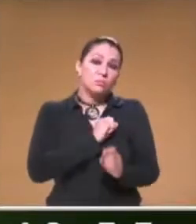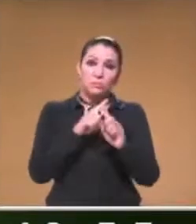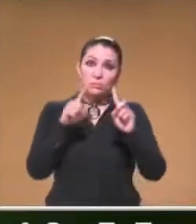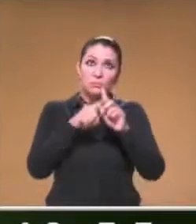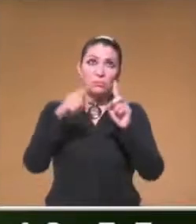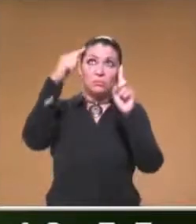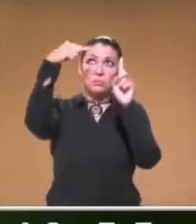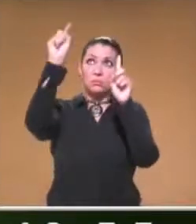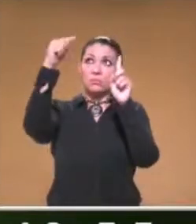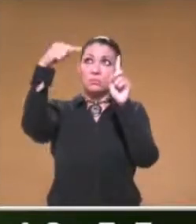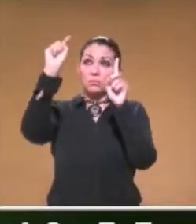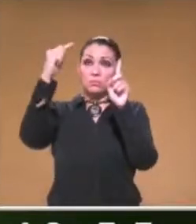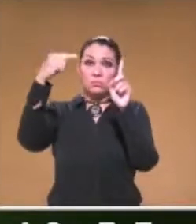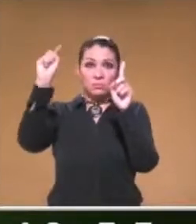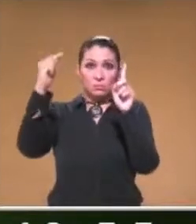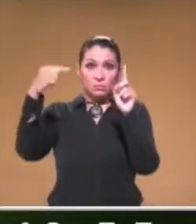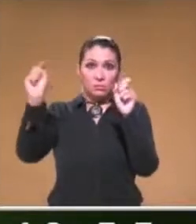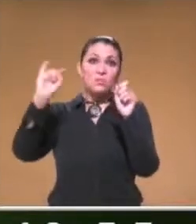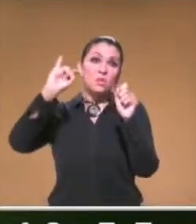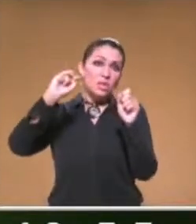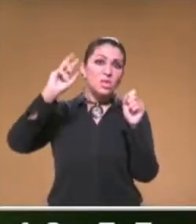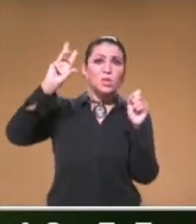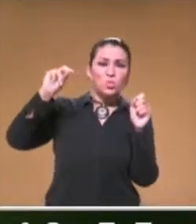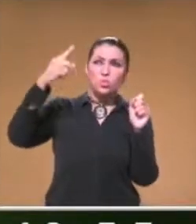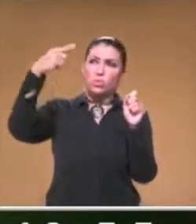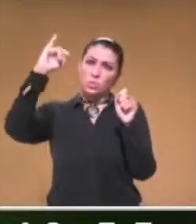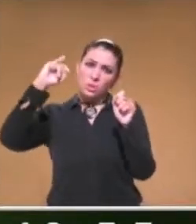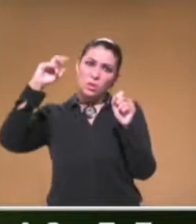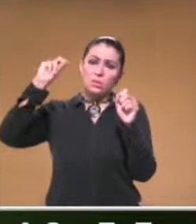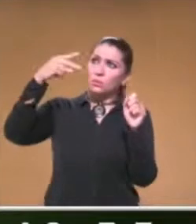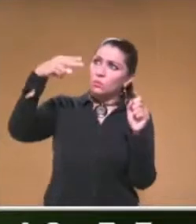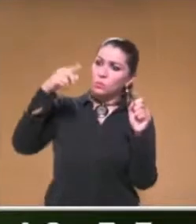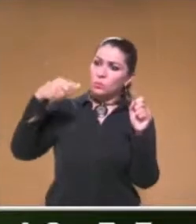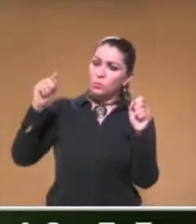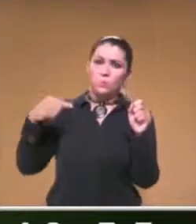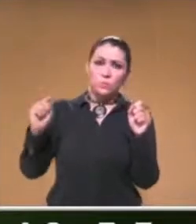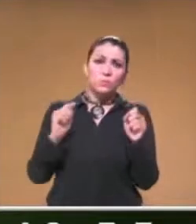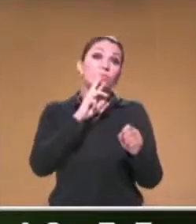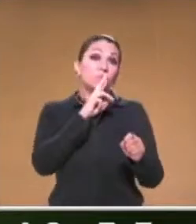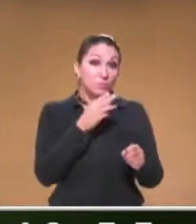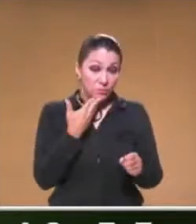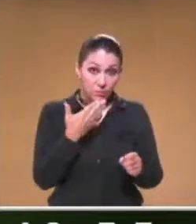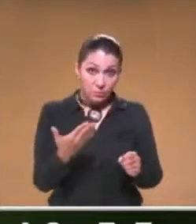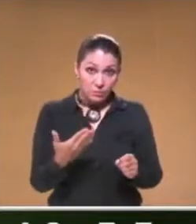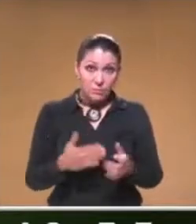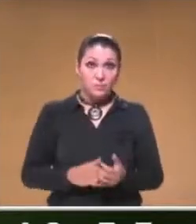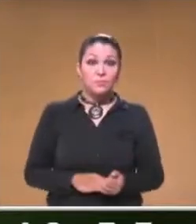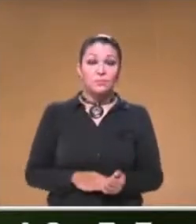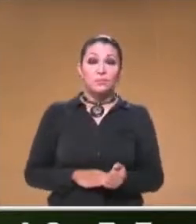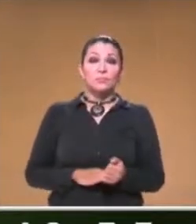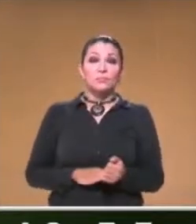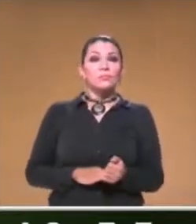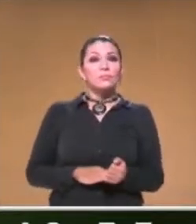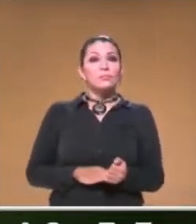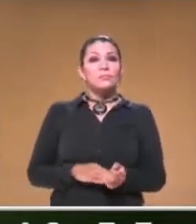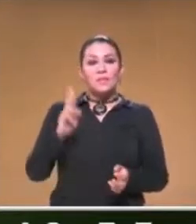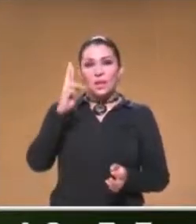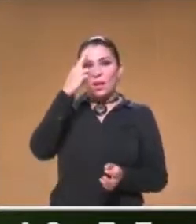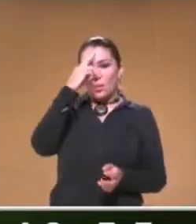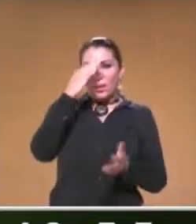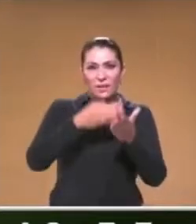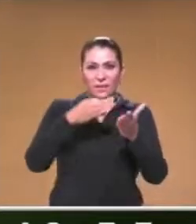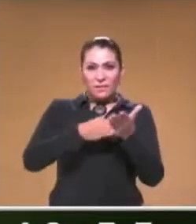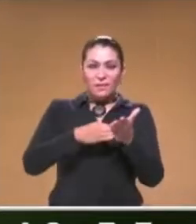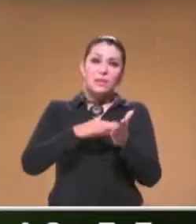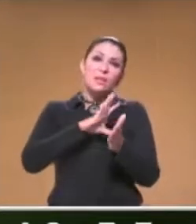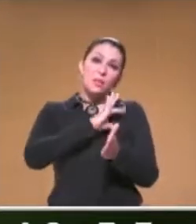un diplosoma o palomita al lado de cada una de las casillas. ¿Respondiste en forma correcta a la actividad? Recuerda que está en YouTube y en Facebook